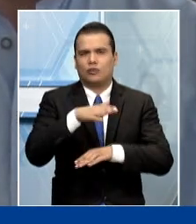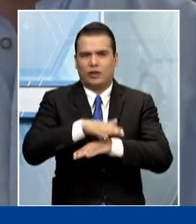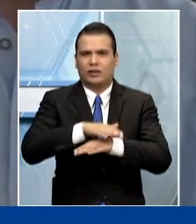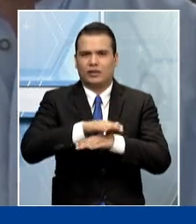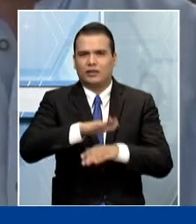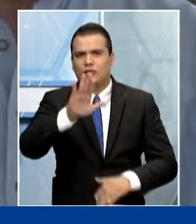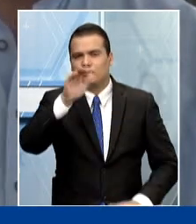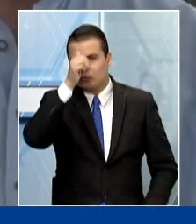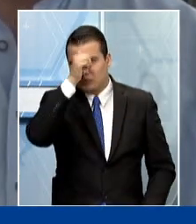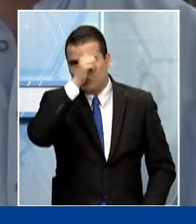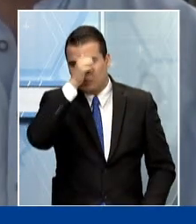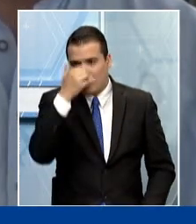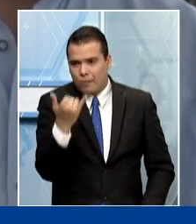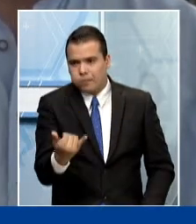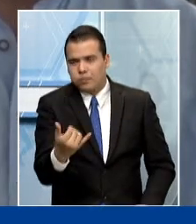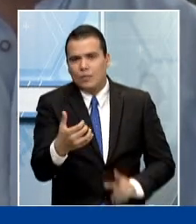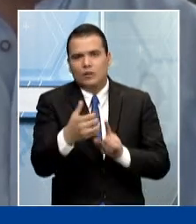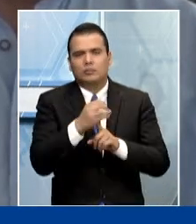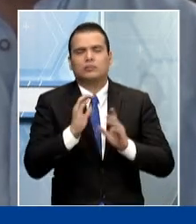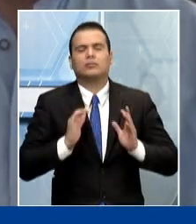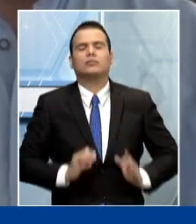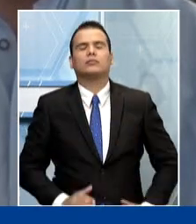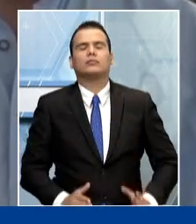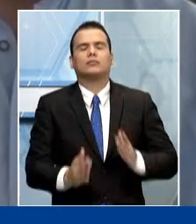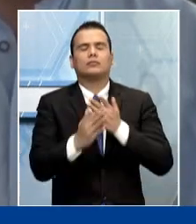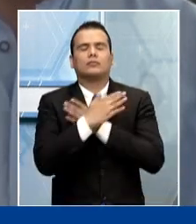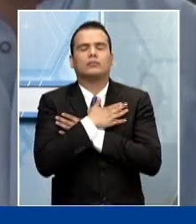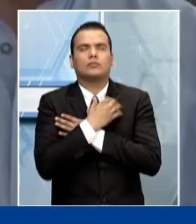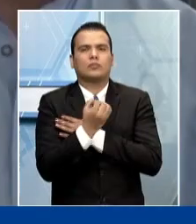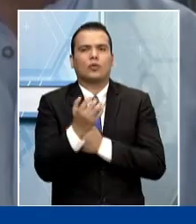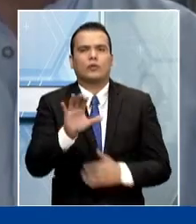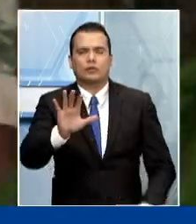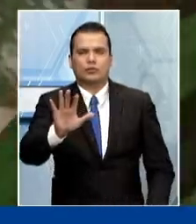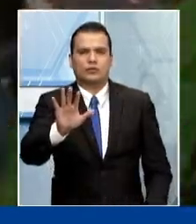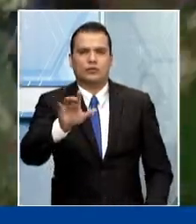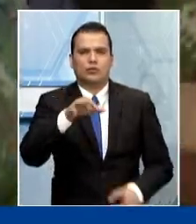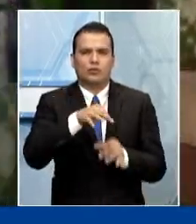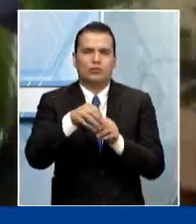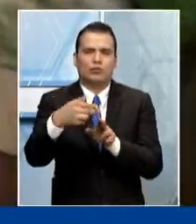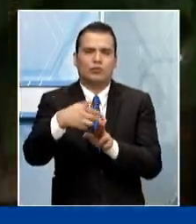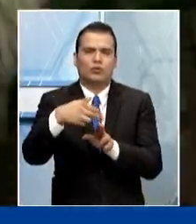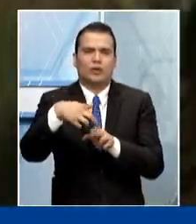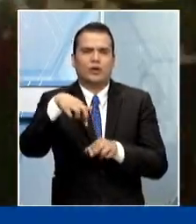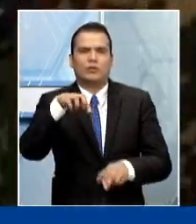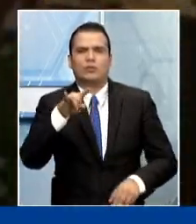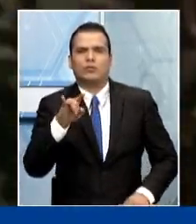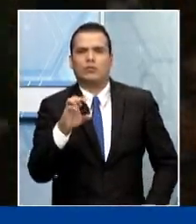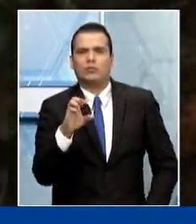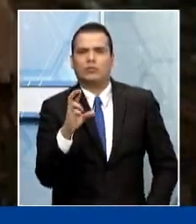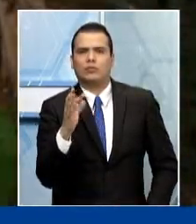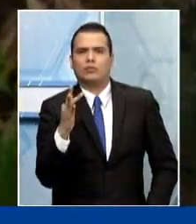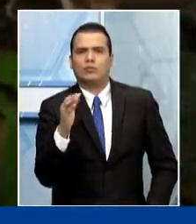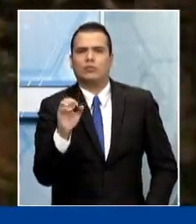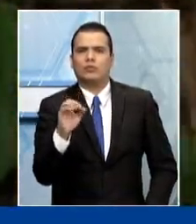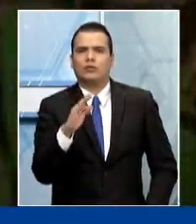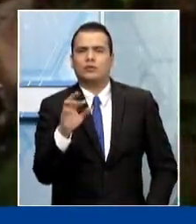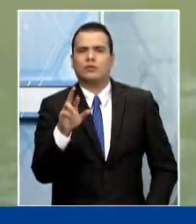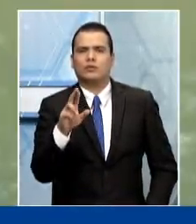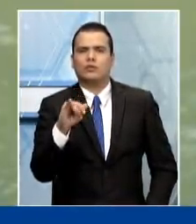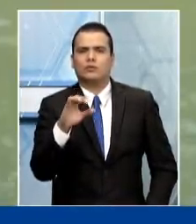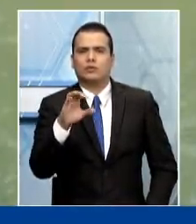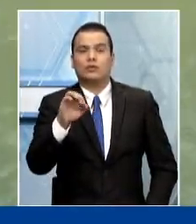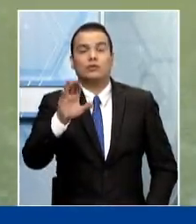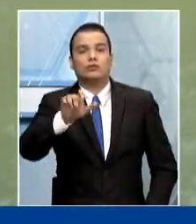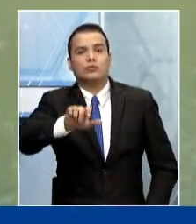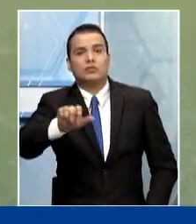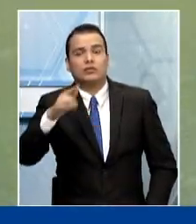Nacional encuentran cinco cuerpos sin vida en la vereda Puerto Rico. De acuerdo con el reporte oficial, las víctimas